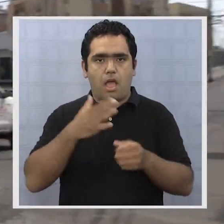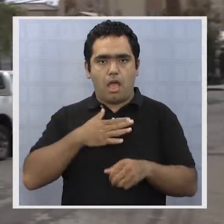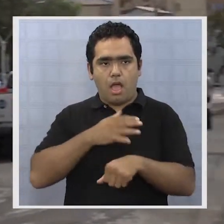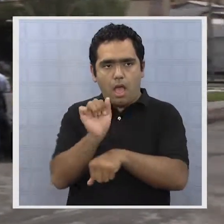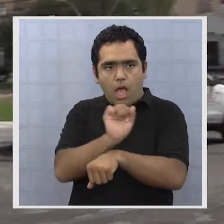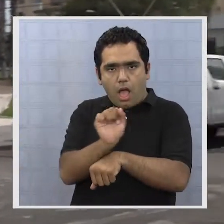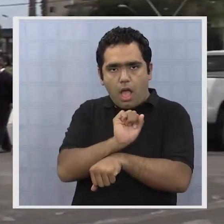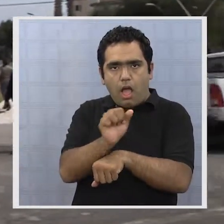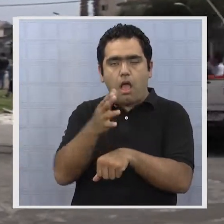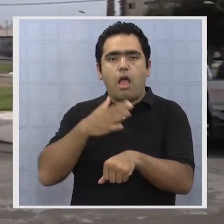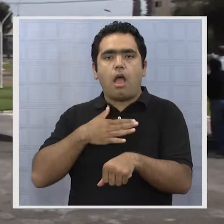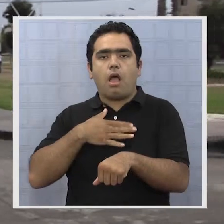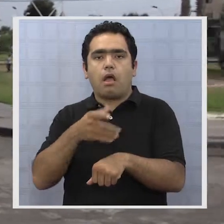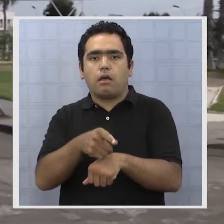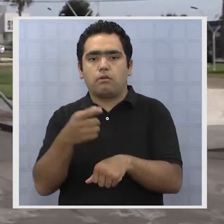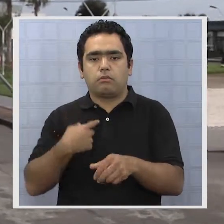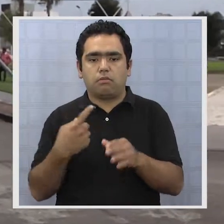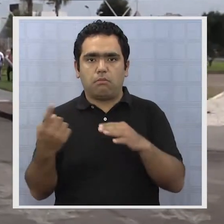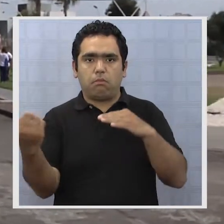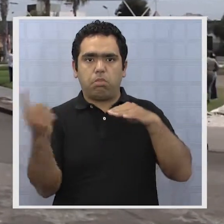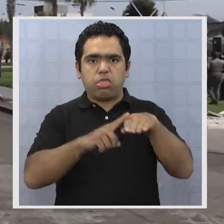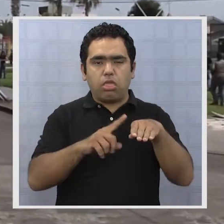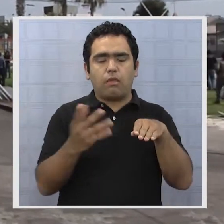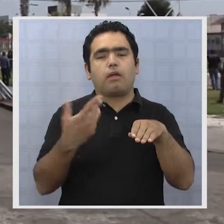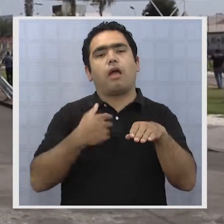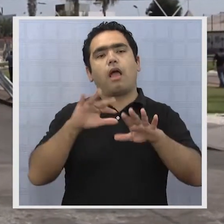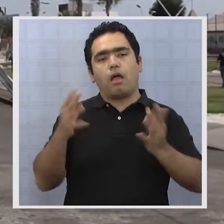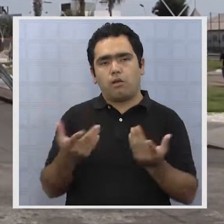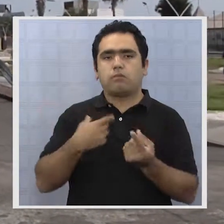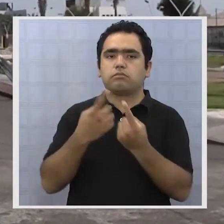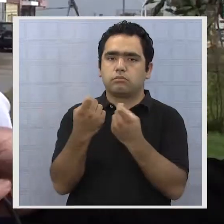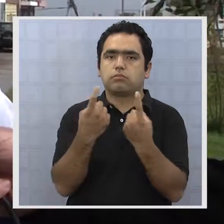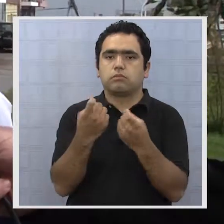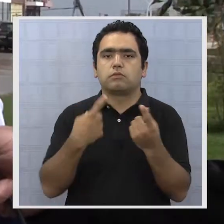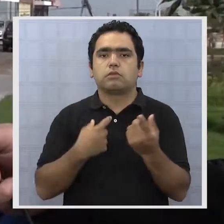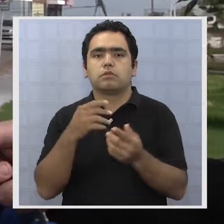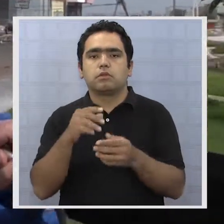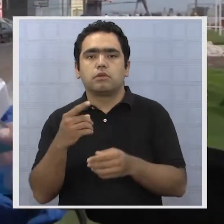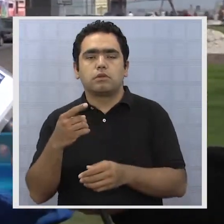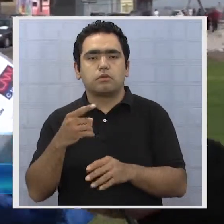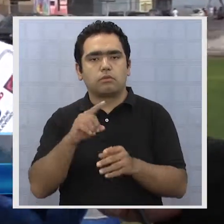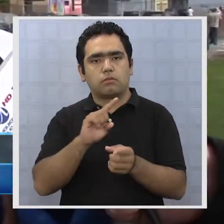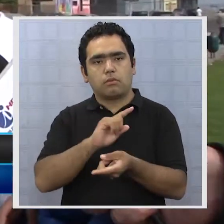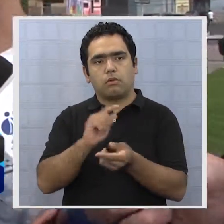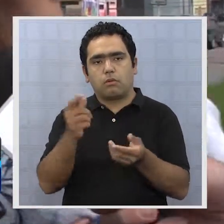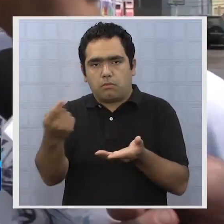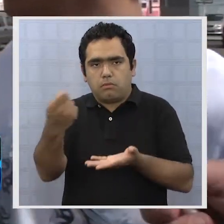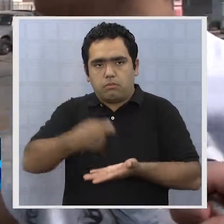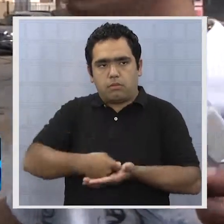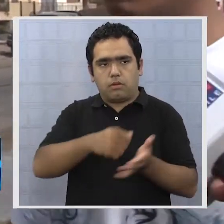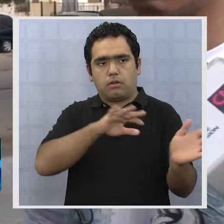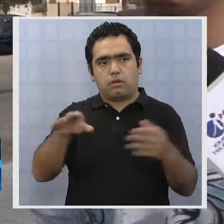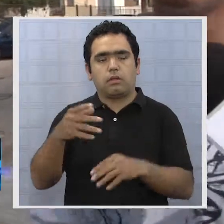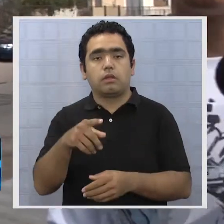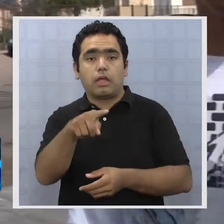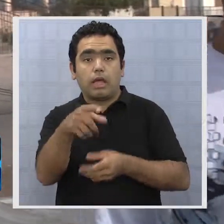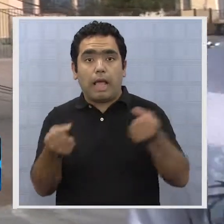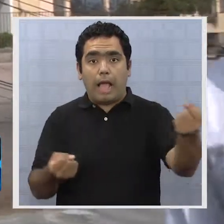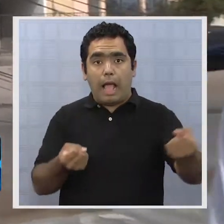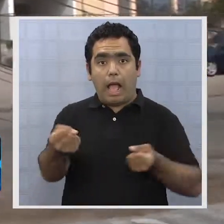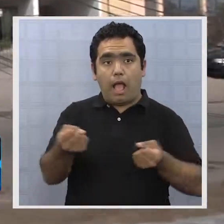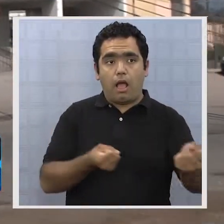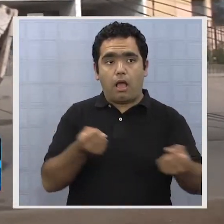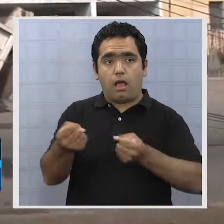la venta en tres millones doscientos mil pesos resulta que el camión supuestamente empezó a subir agarro un